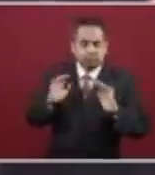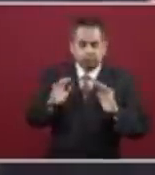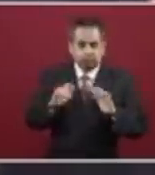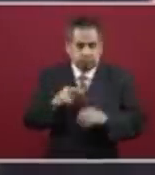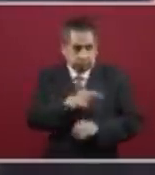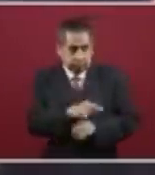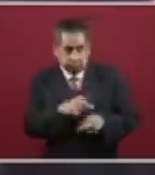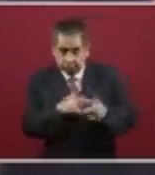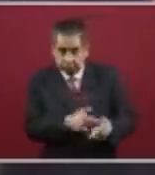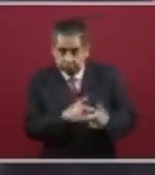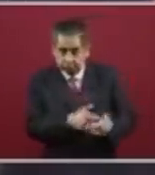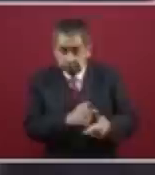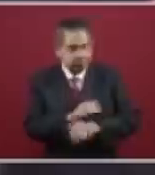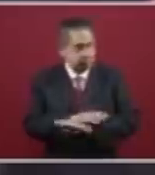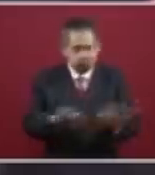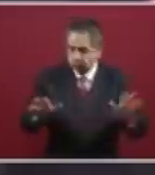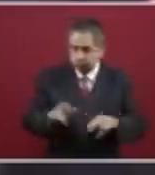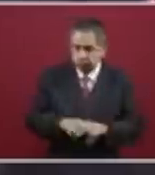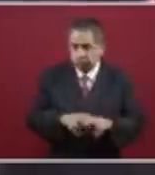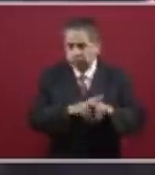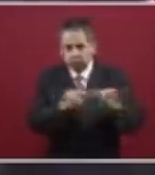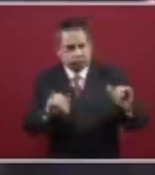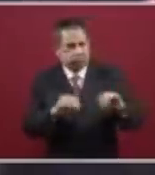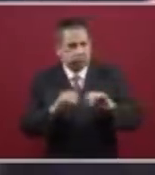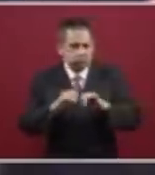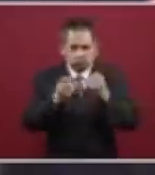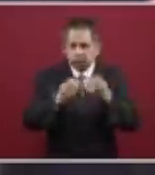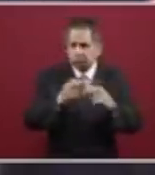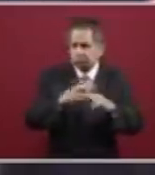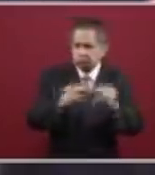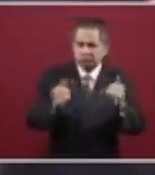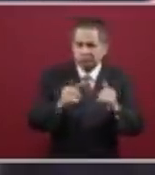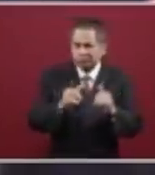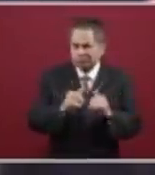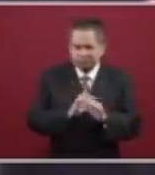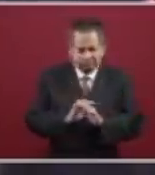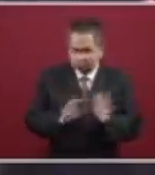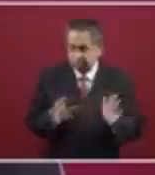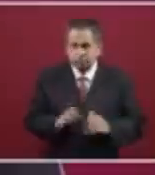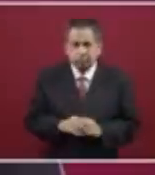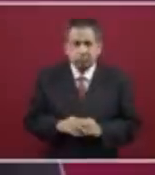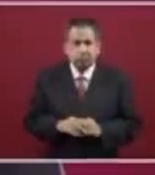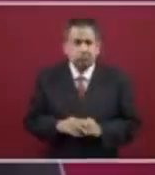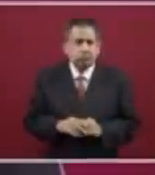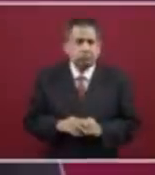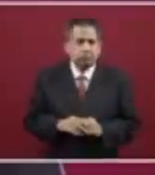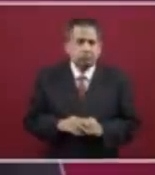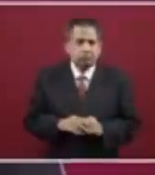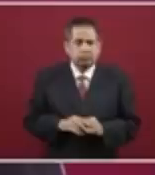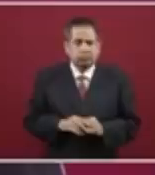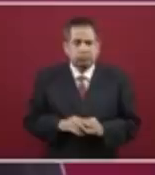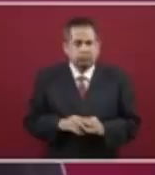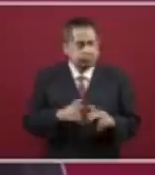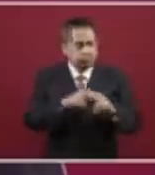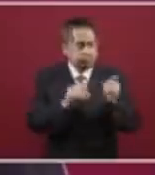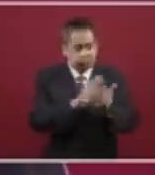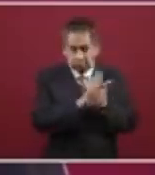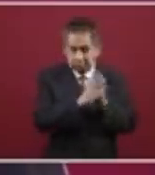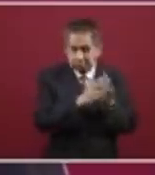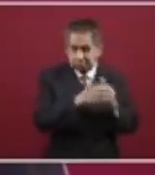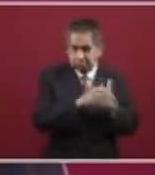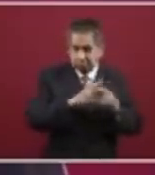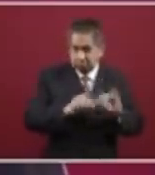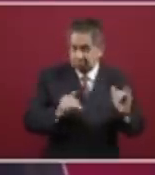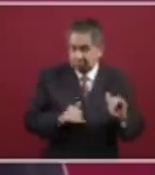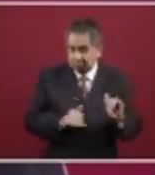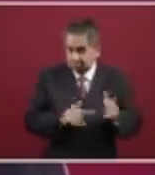permitirse que ninguna organización delictiva,